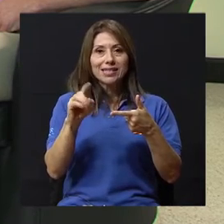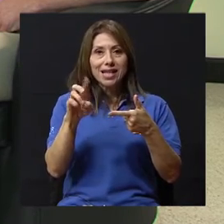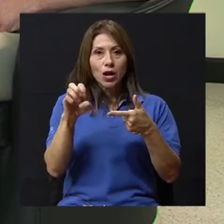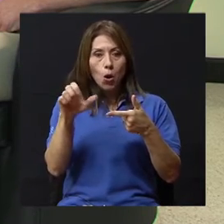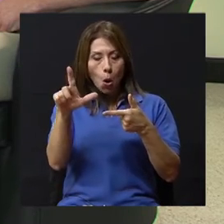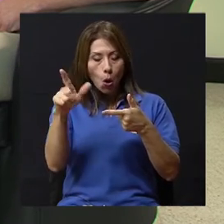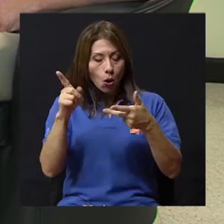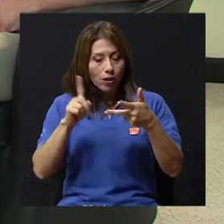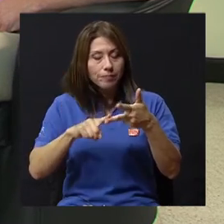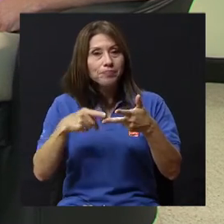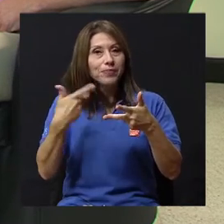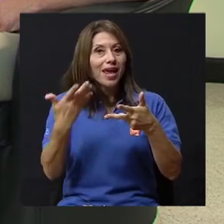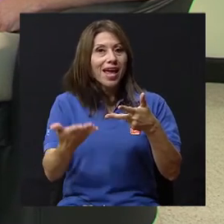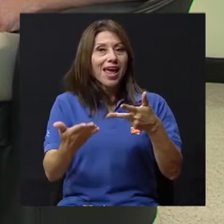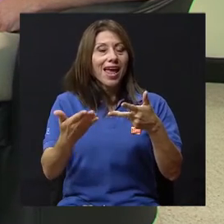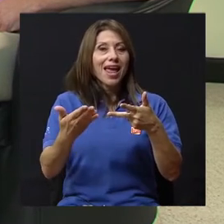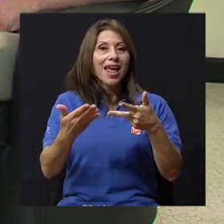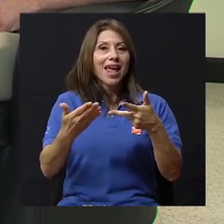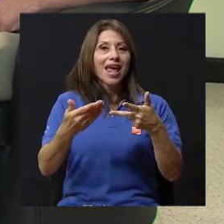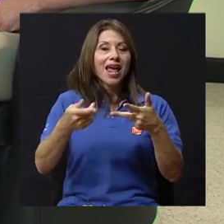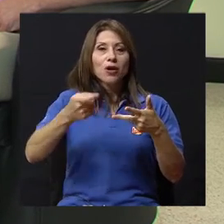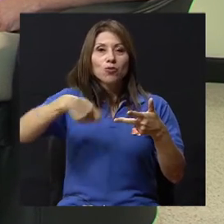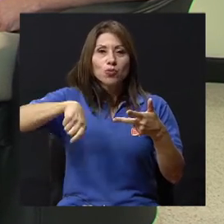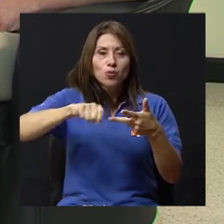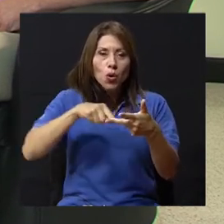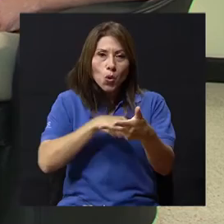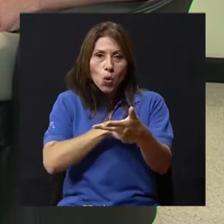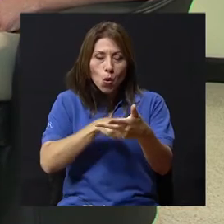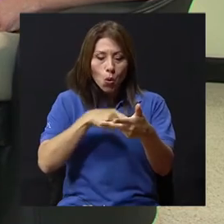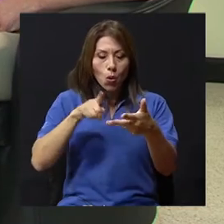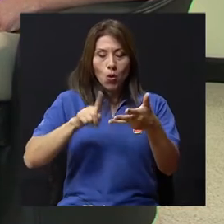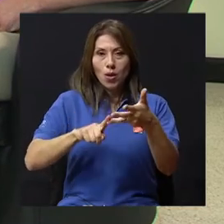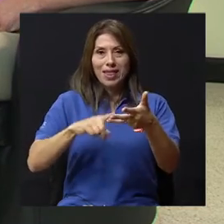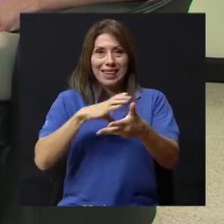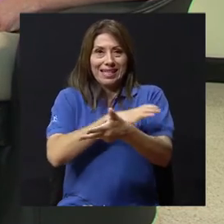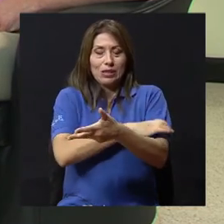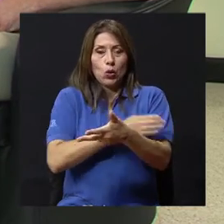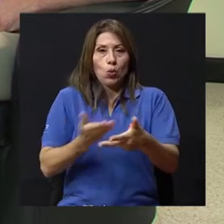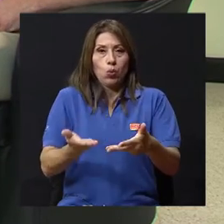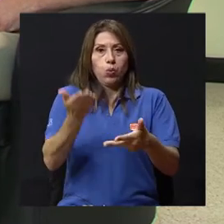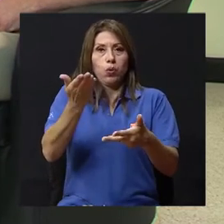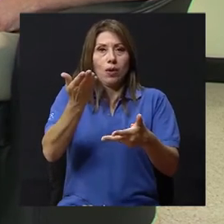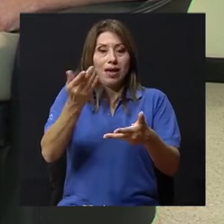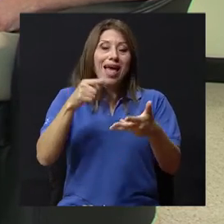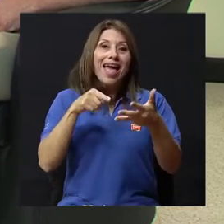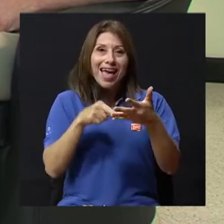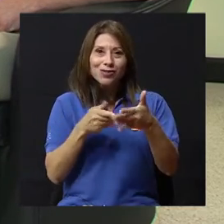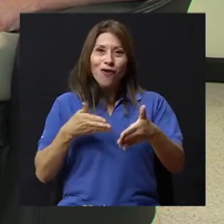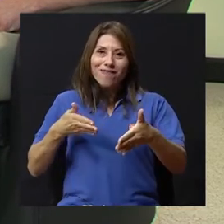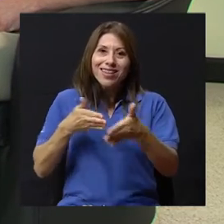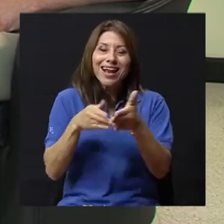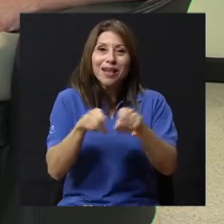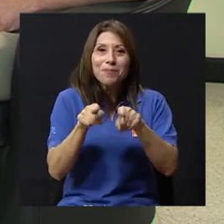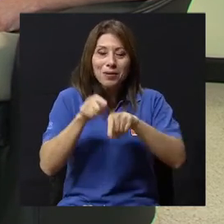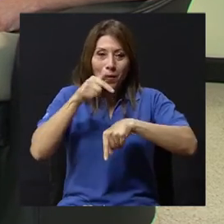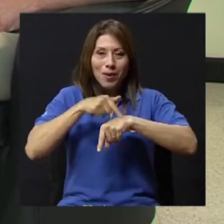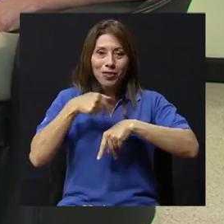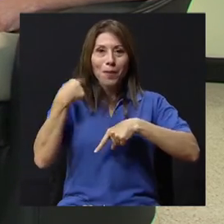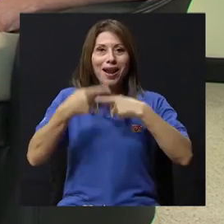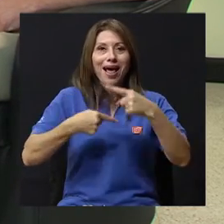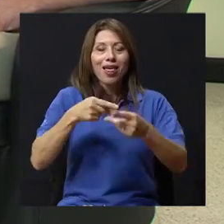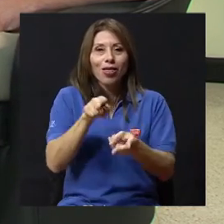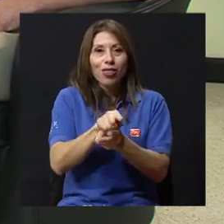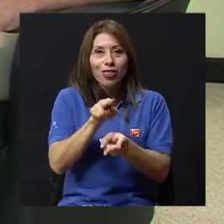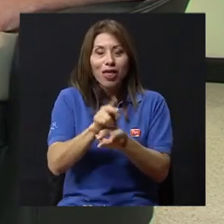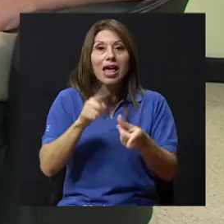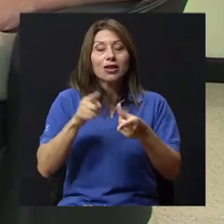más elevada todo lo que diría la glucosa y un poquito de hipertensión, y eso me va a afectar también en la erección. Y entonces me voy a dar